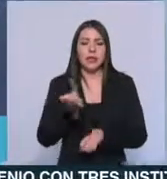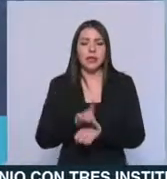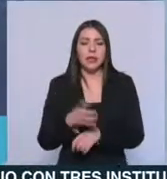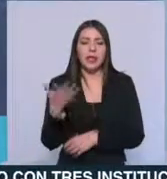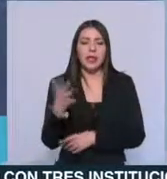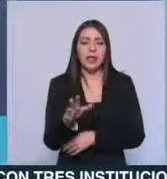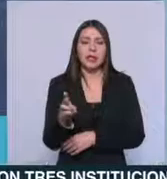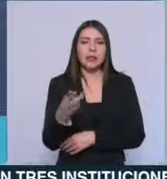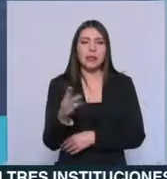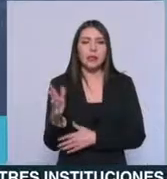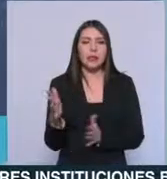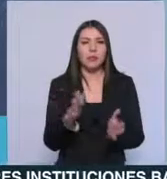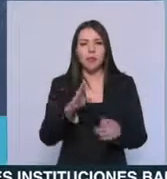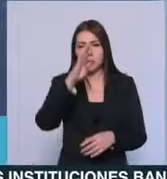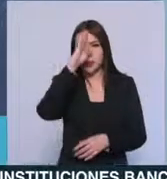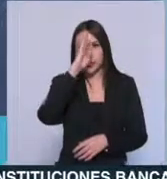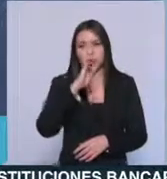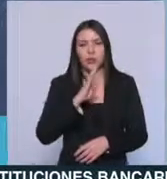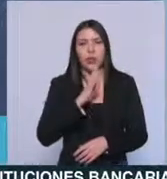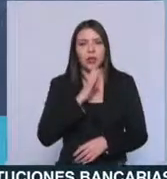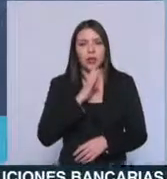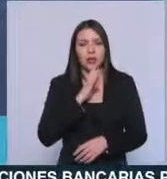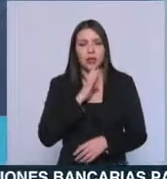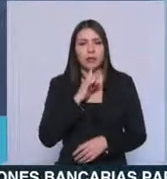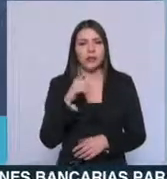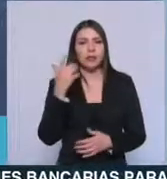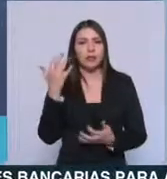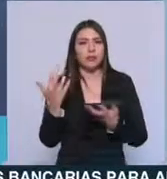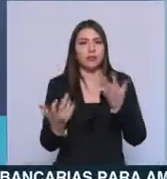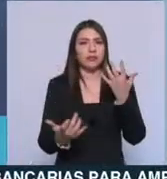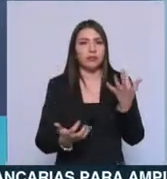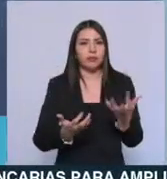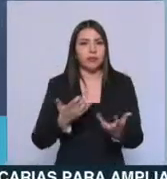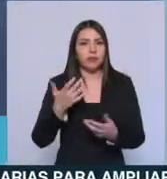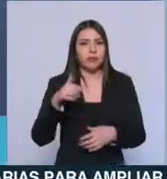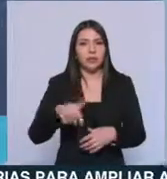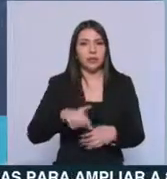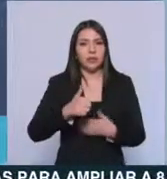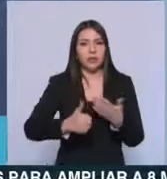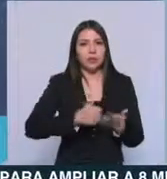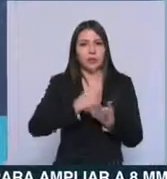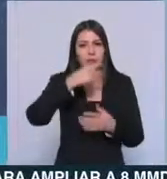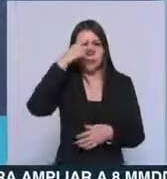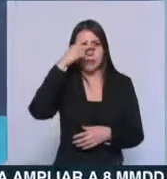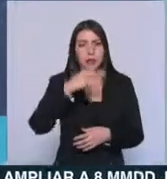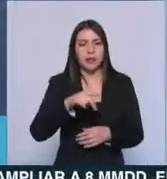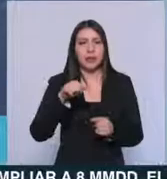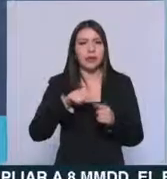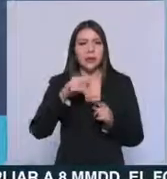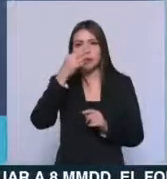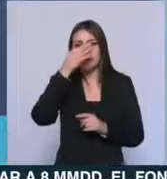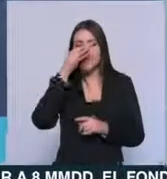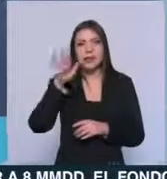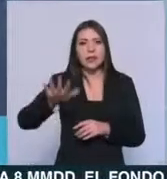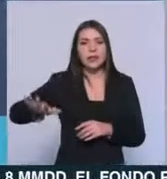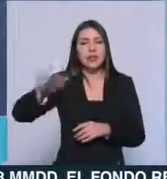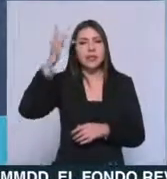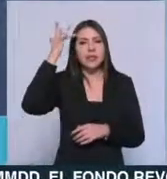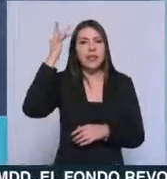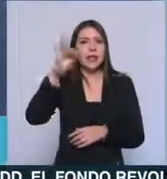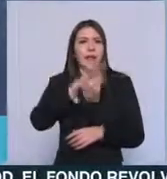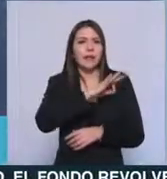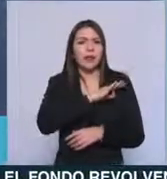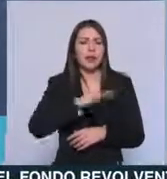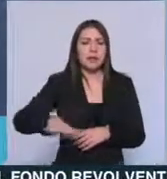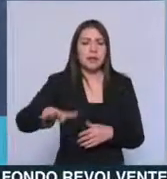a mediodía, hubo un incendio importante en la Ciudad de México, que fue camino a Santa Fe, en un lote